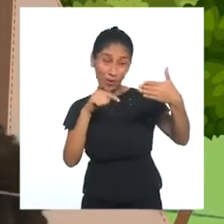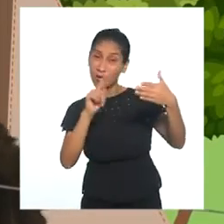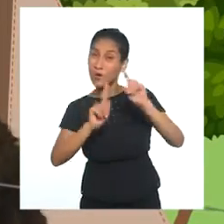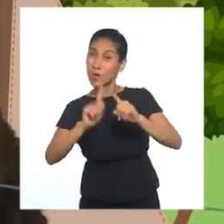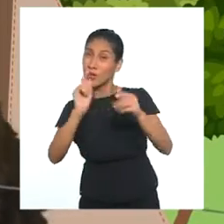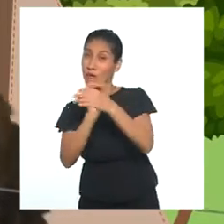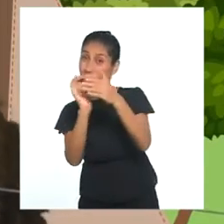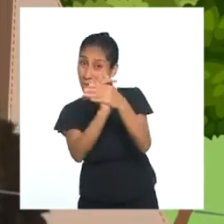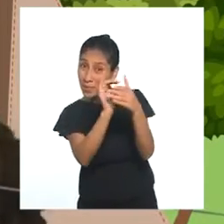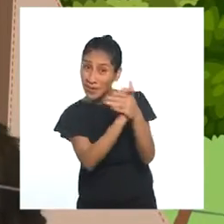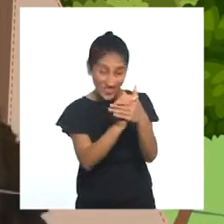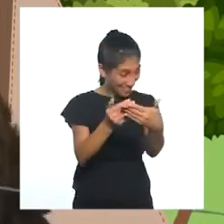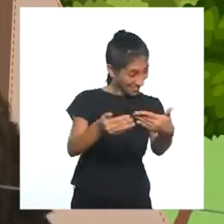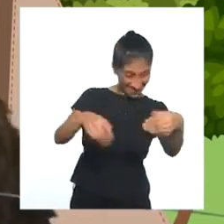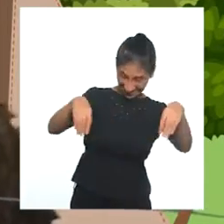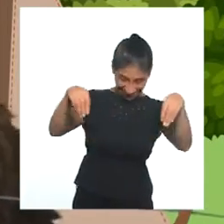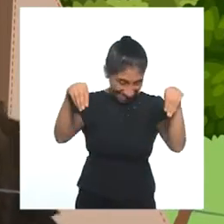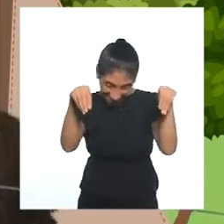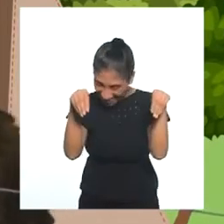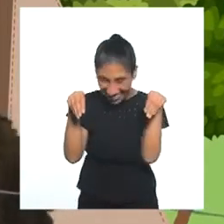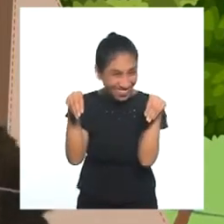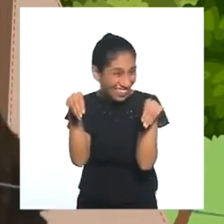amigos? ¿Eh?